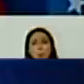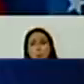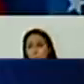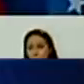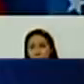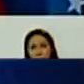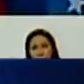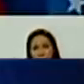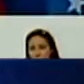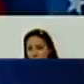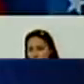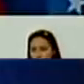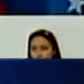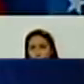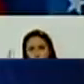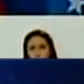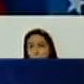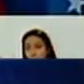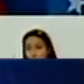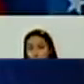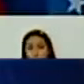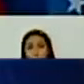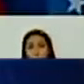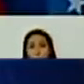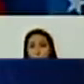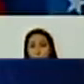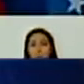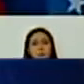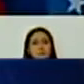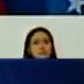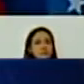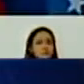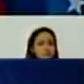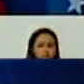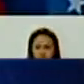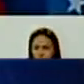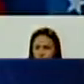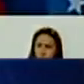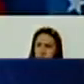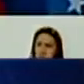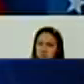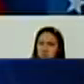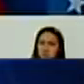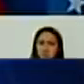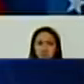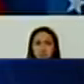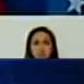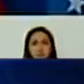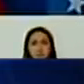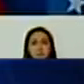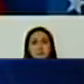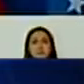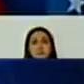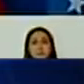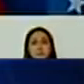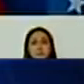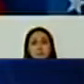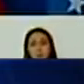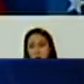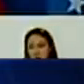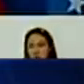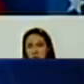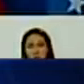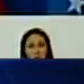habitación de Joander Santiago, en una escena que aparentaba, que simulaba ser un